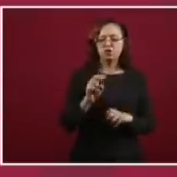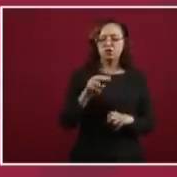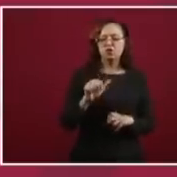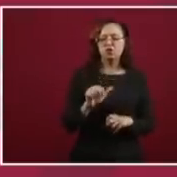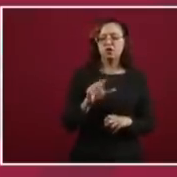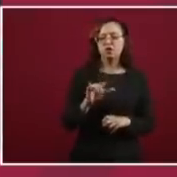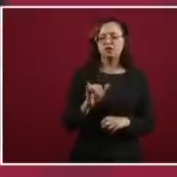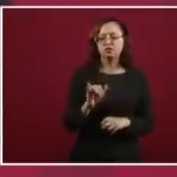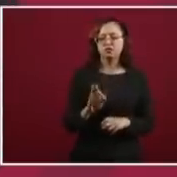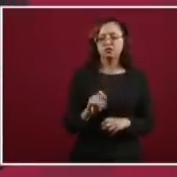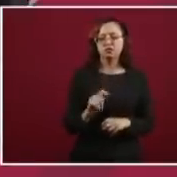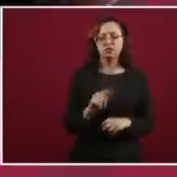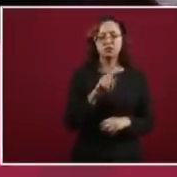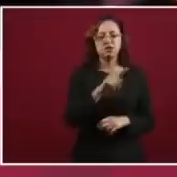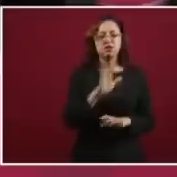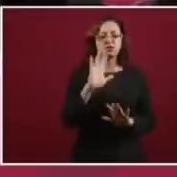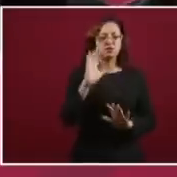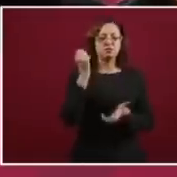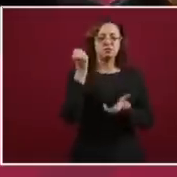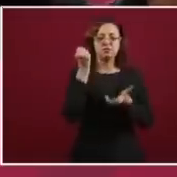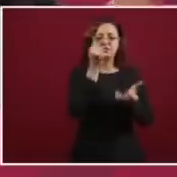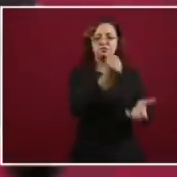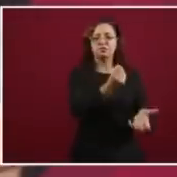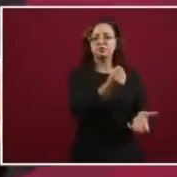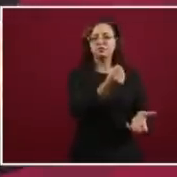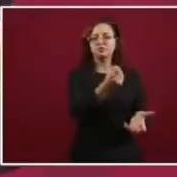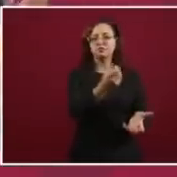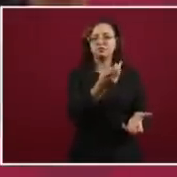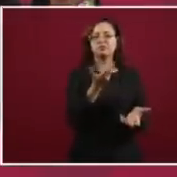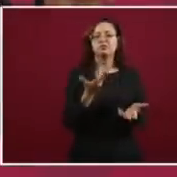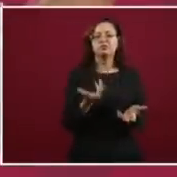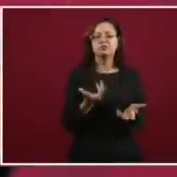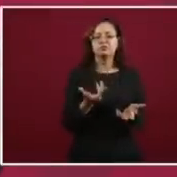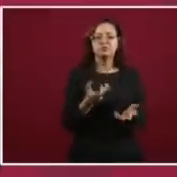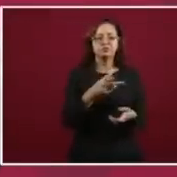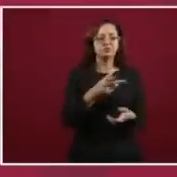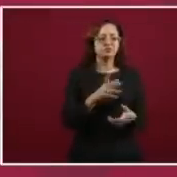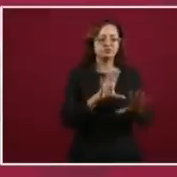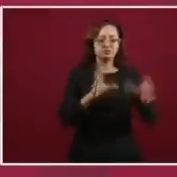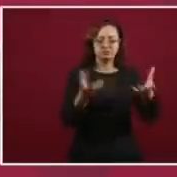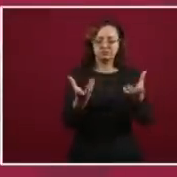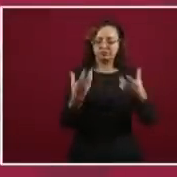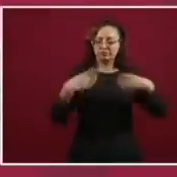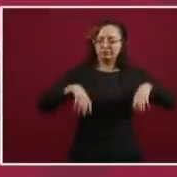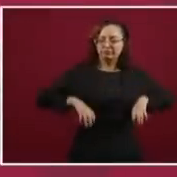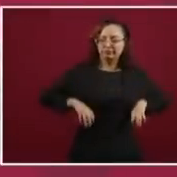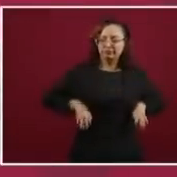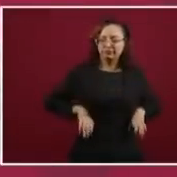todo el presupuesto se lo llevaban para el sector privado